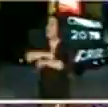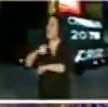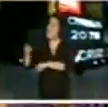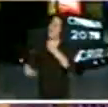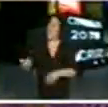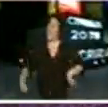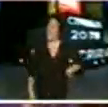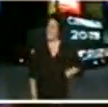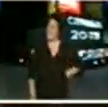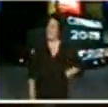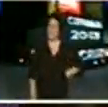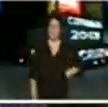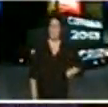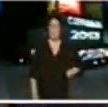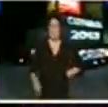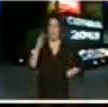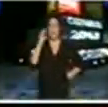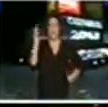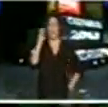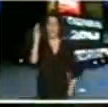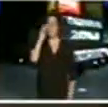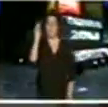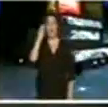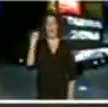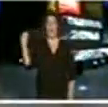ventana? Pa, para, pa.